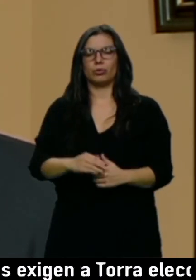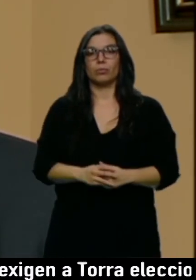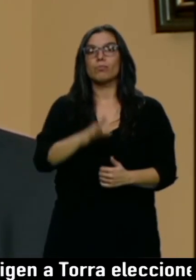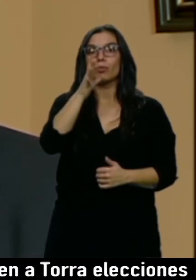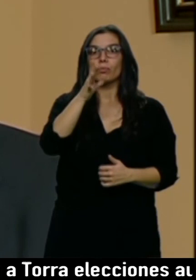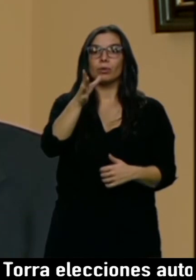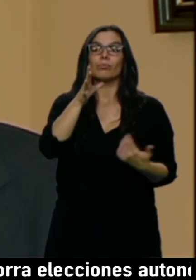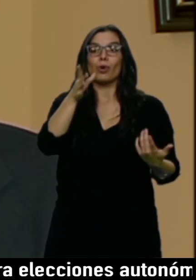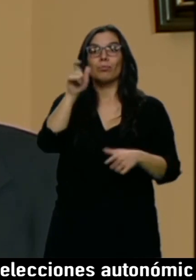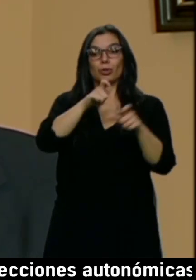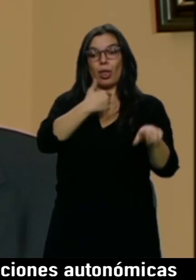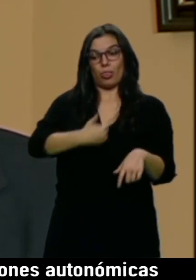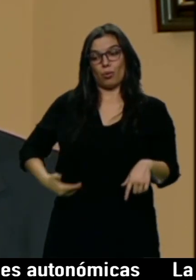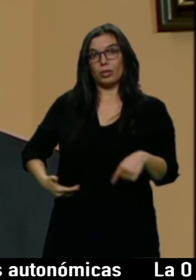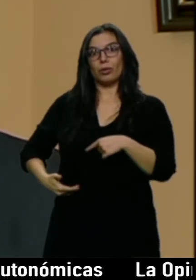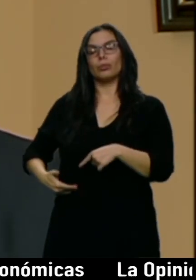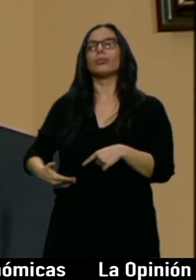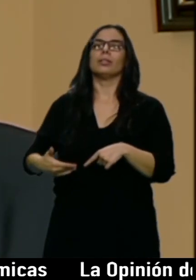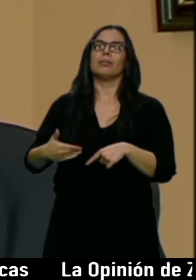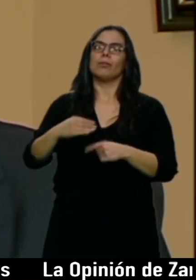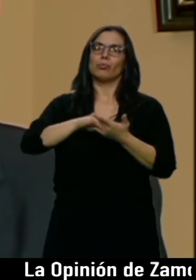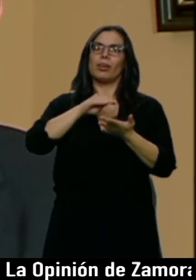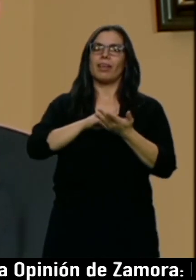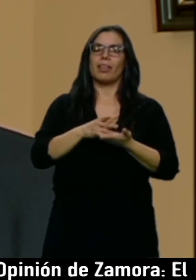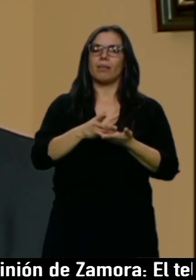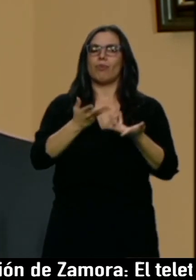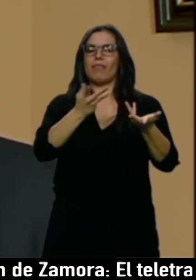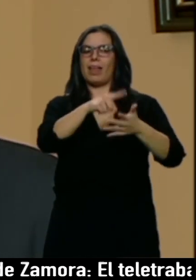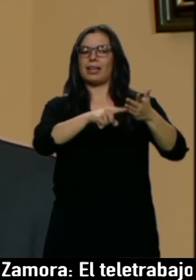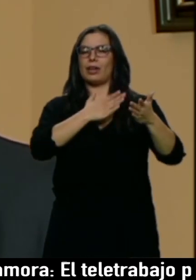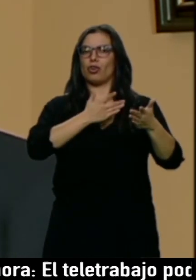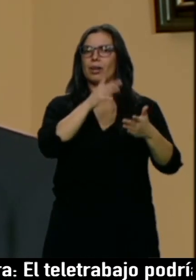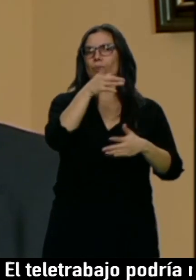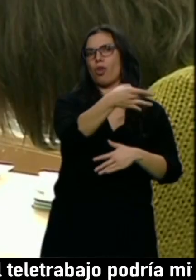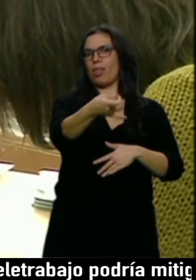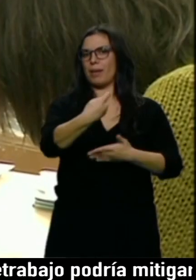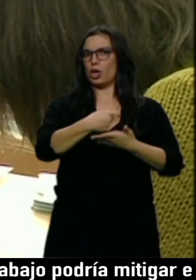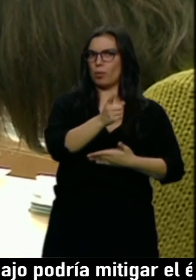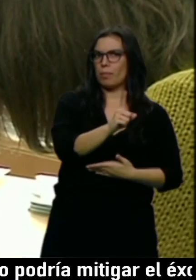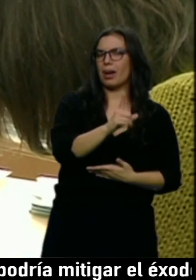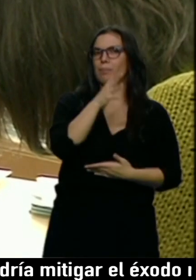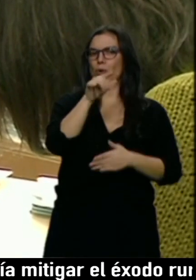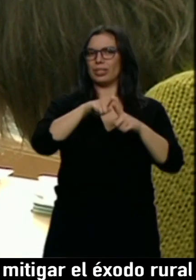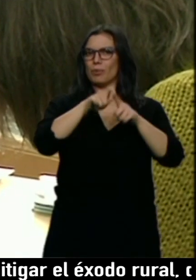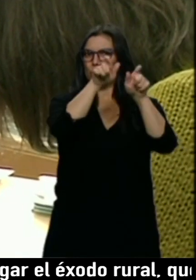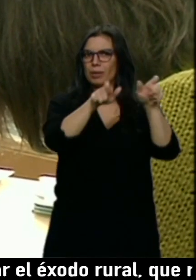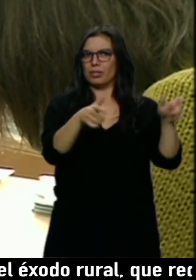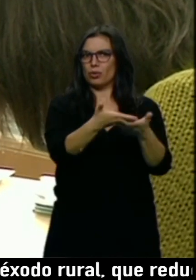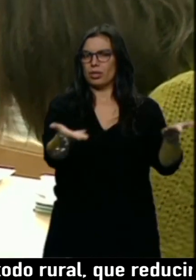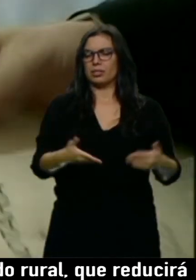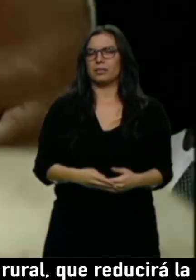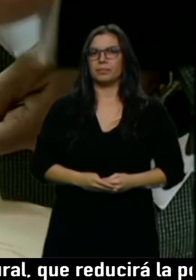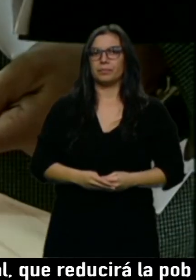alquilar por esos impagos, por esa morosidad, por esa tipología del arrendatario. De 2, 3 y 4 dormitorios. Abogan